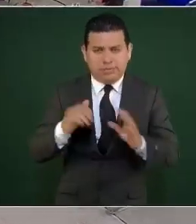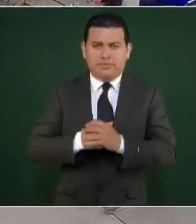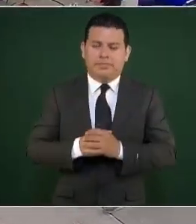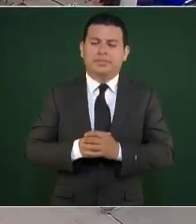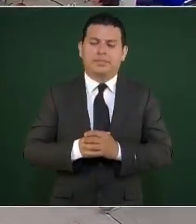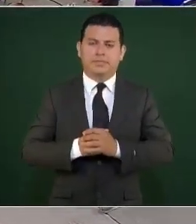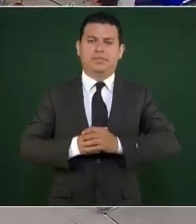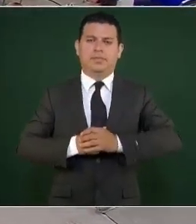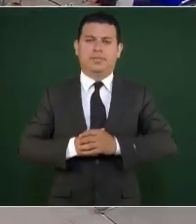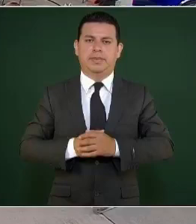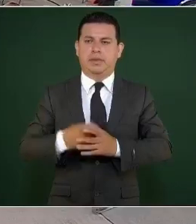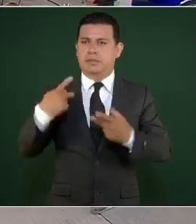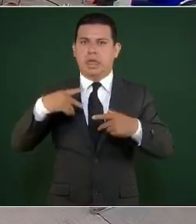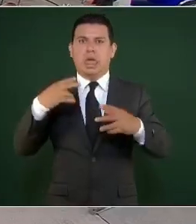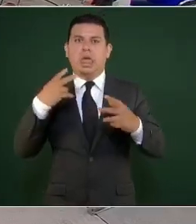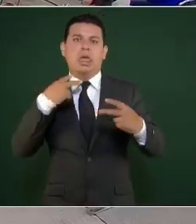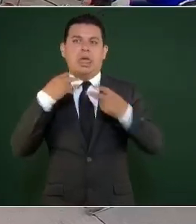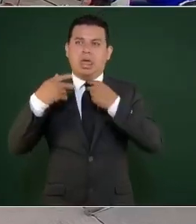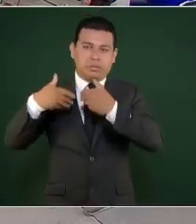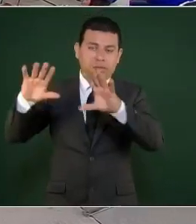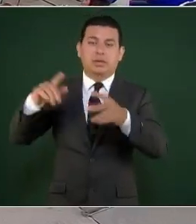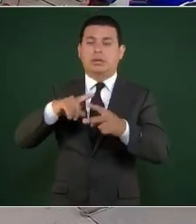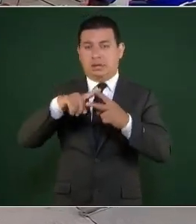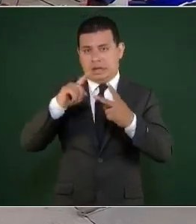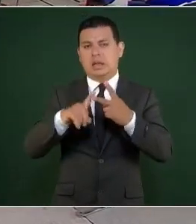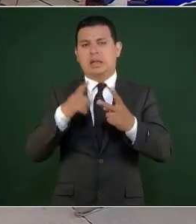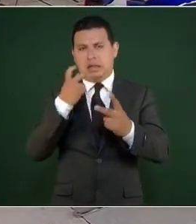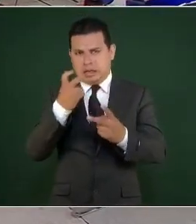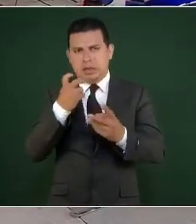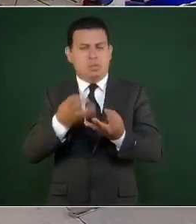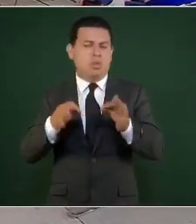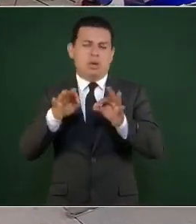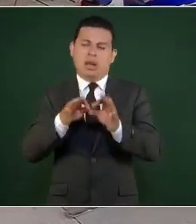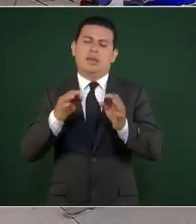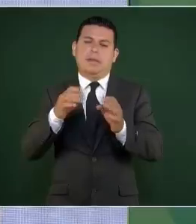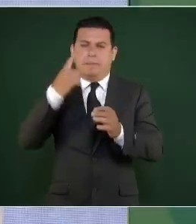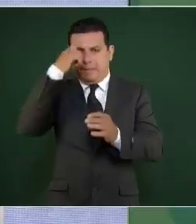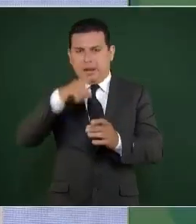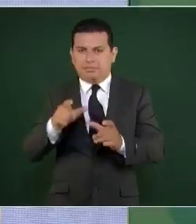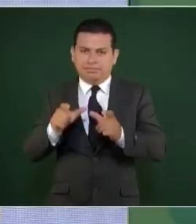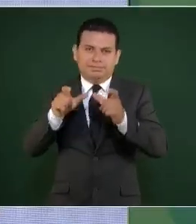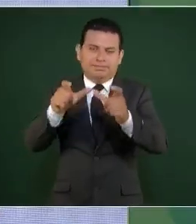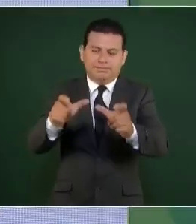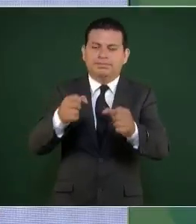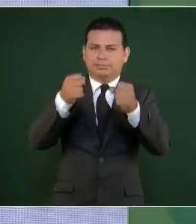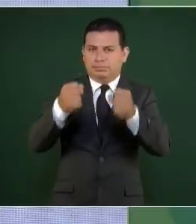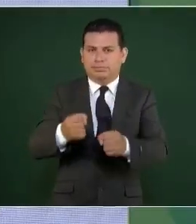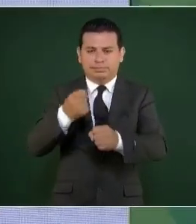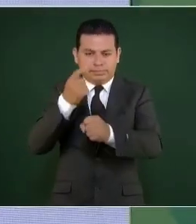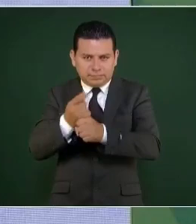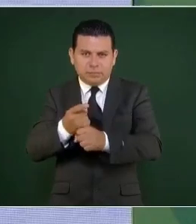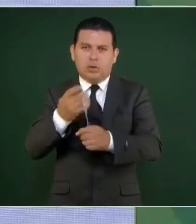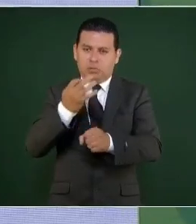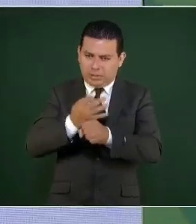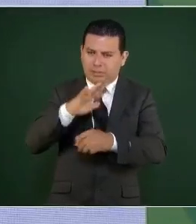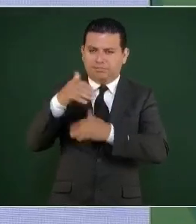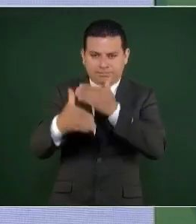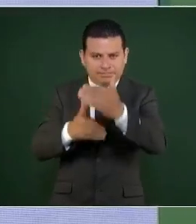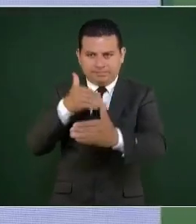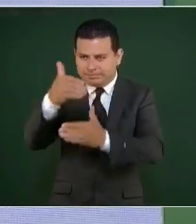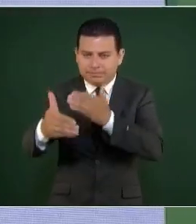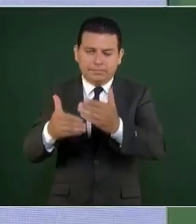eso es. Lo segundo que plantea sobre lo de seguridad es un reto y vamos avanzando.